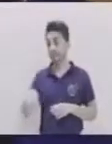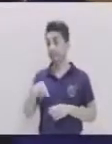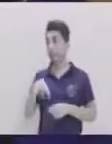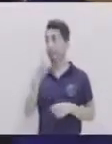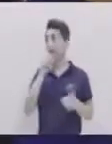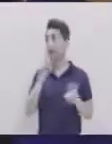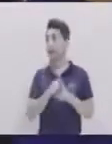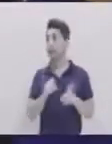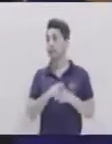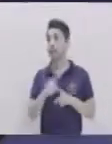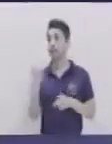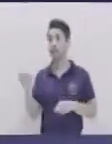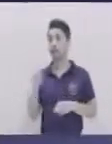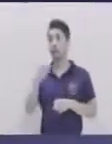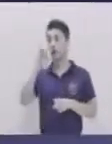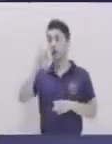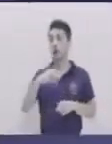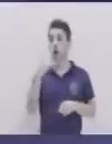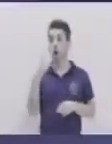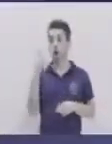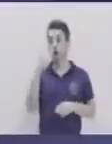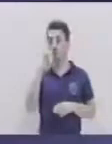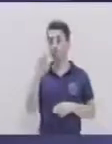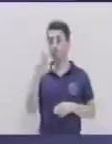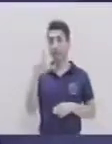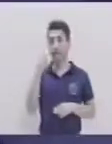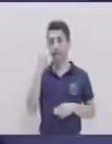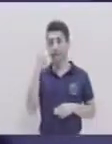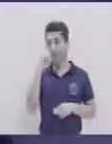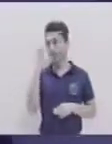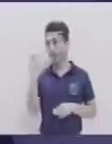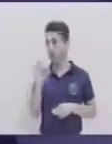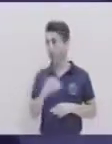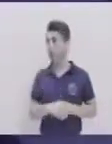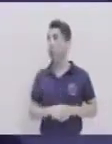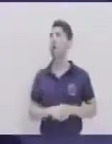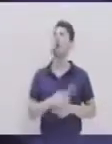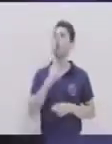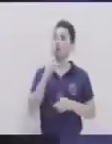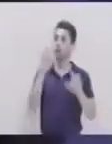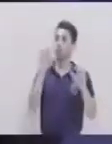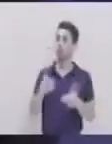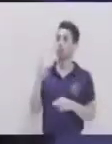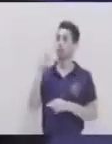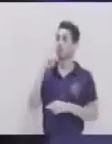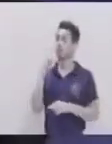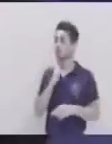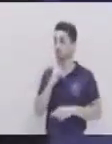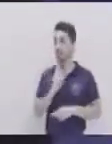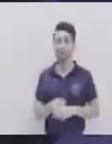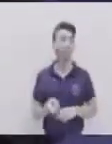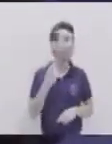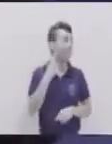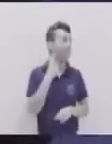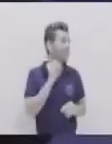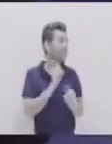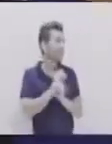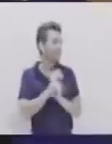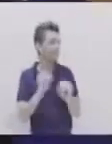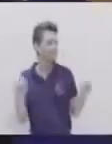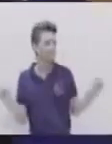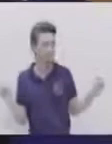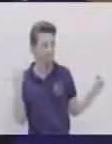estaba Joselito. Joselito era un niño sordo. No